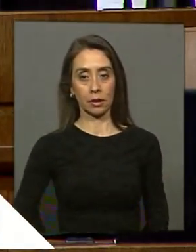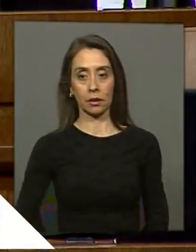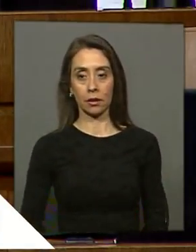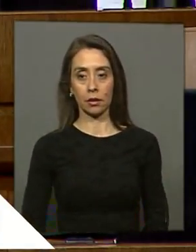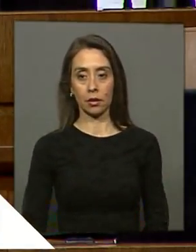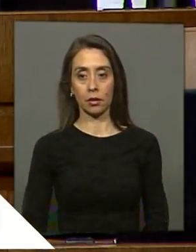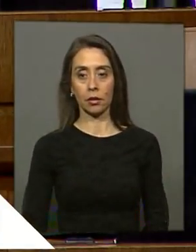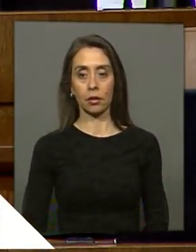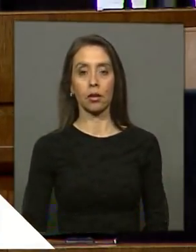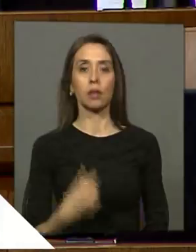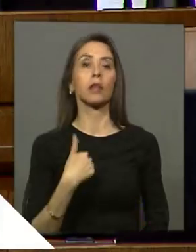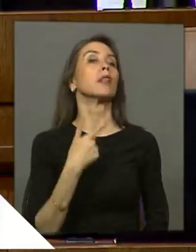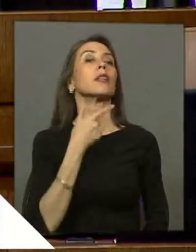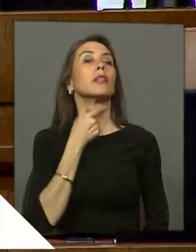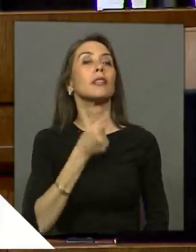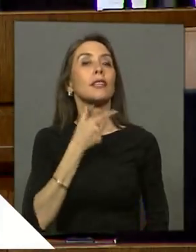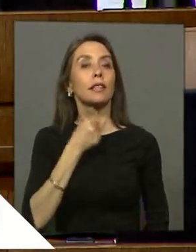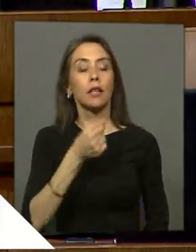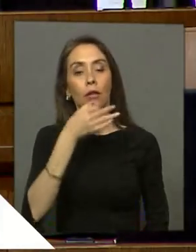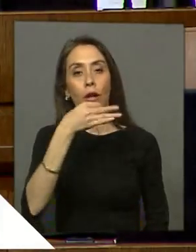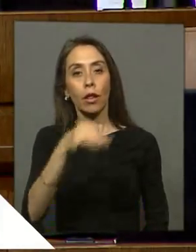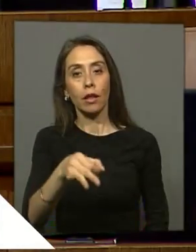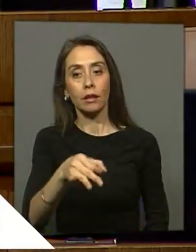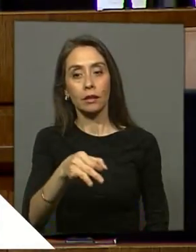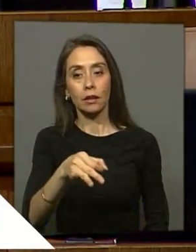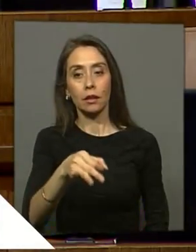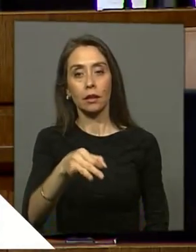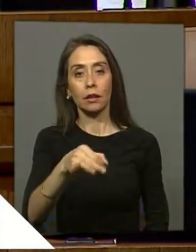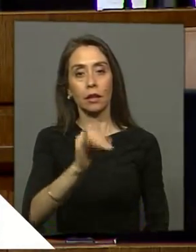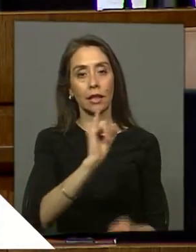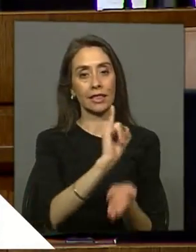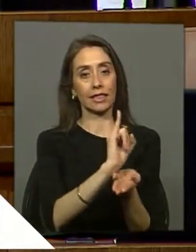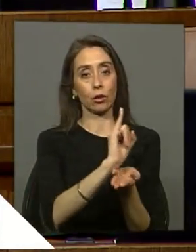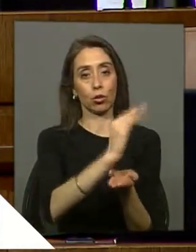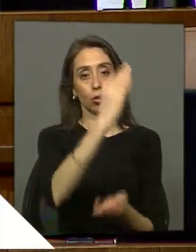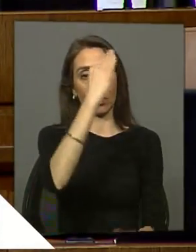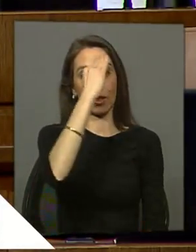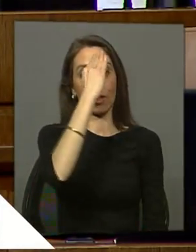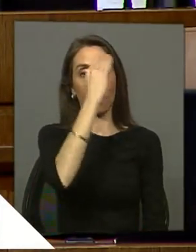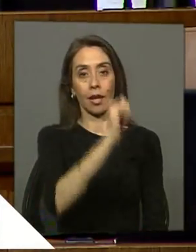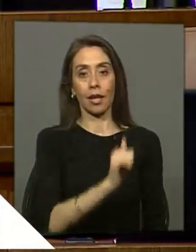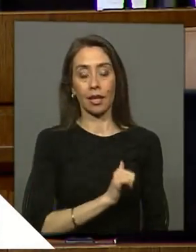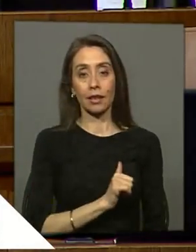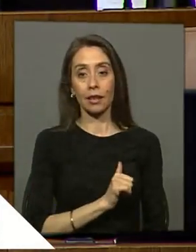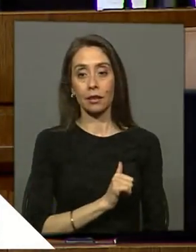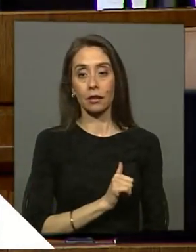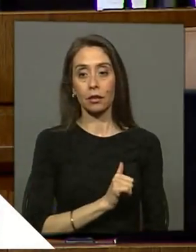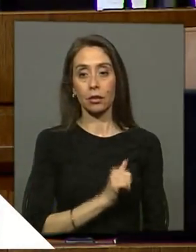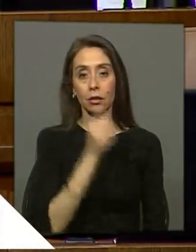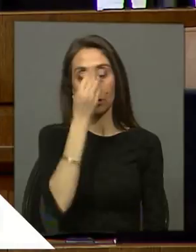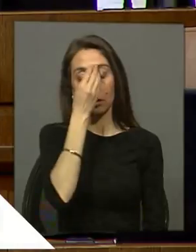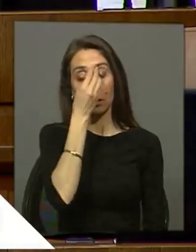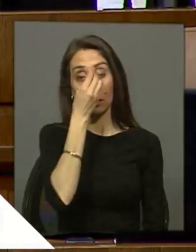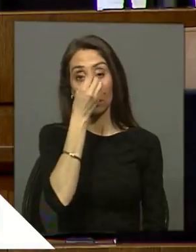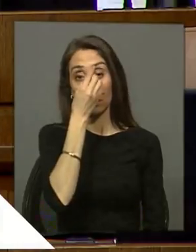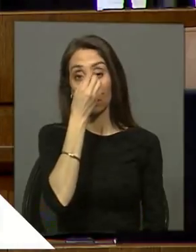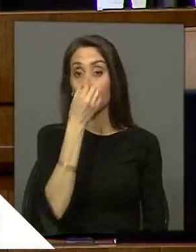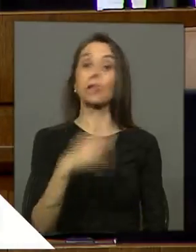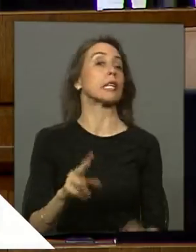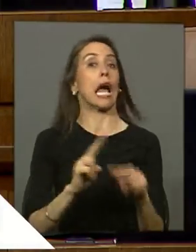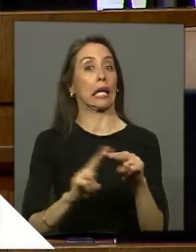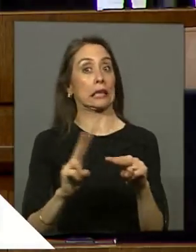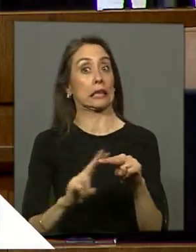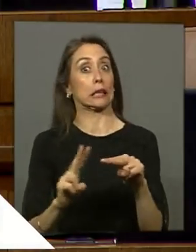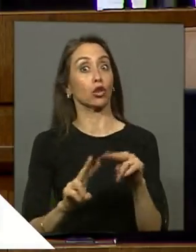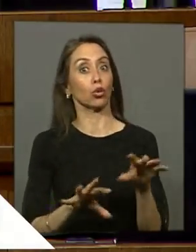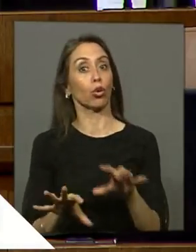quiero señalar que el ejército tomó las providencias cuando tomó